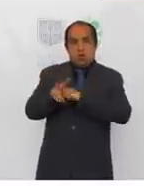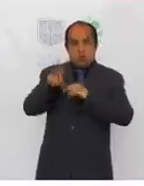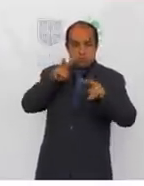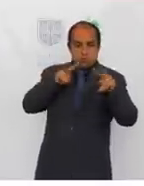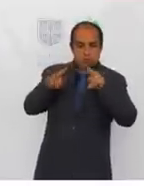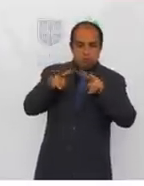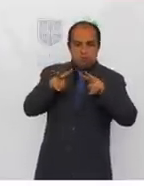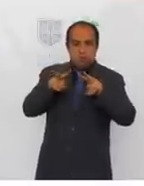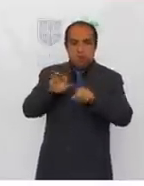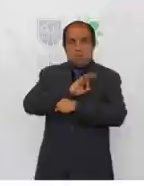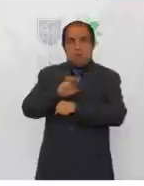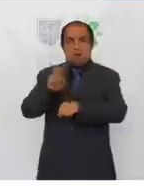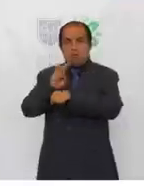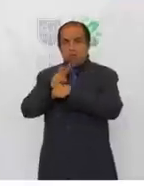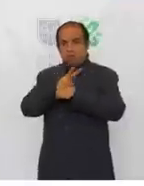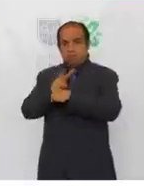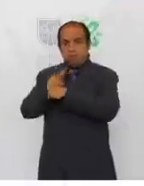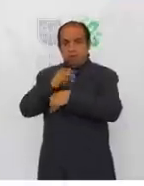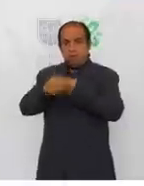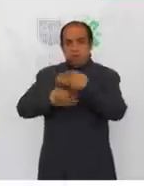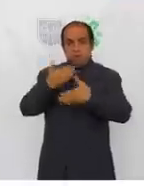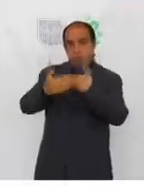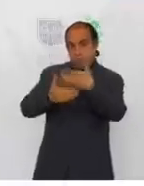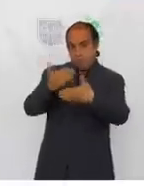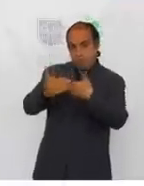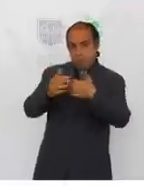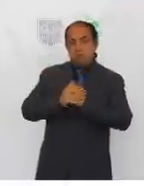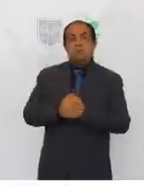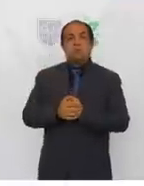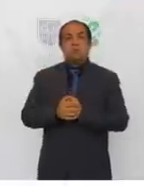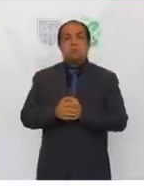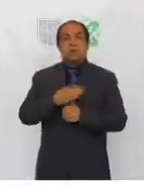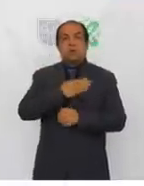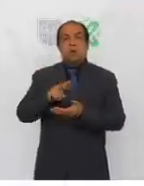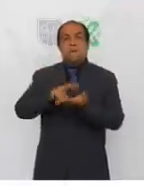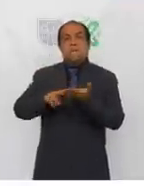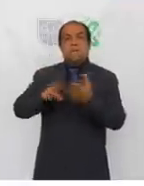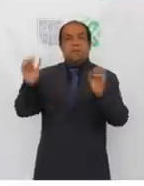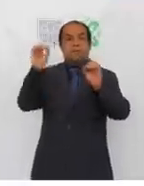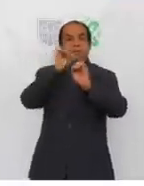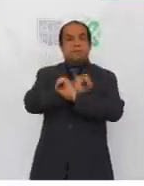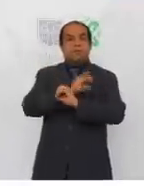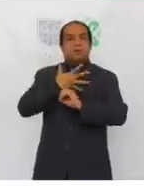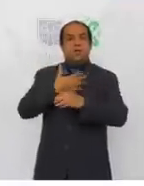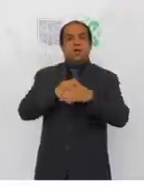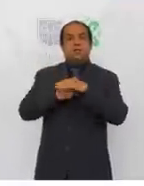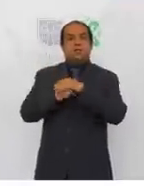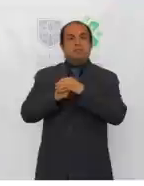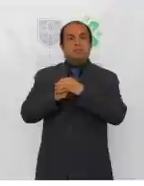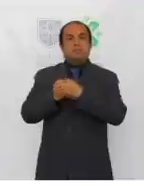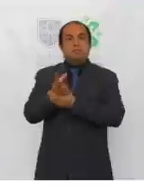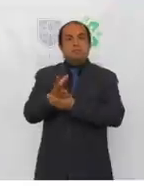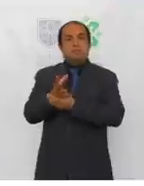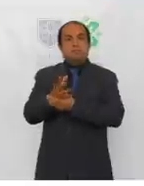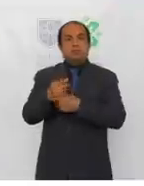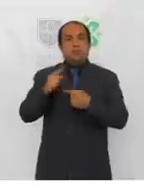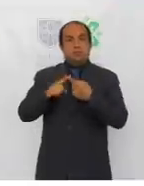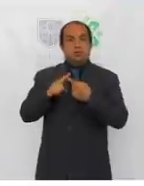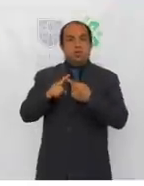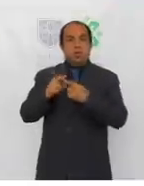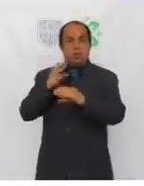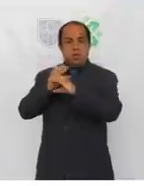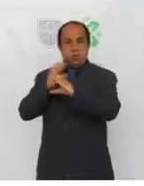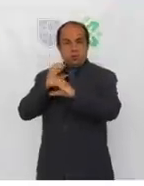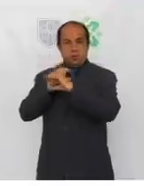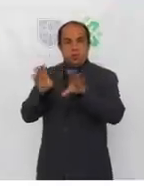se va a poder observar todo el proceso. Y bueno, en verde oscuro está la salida, tanto de los camiones como de